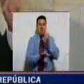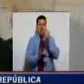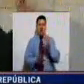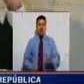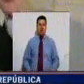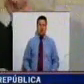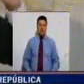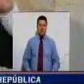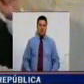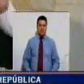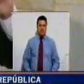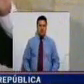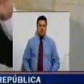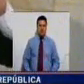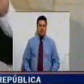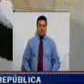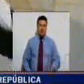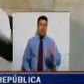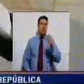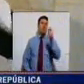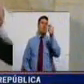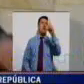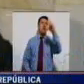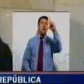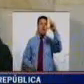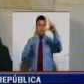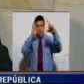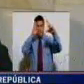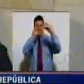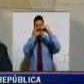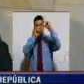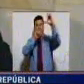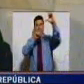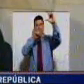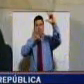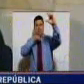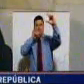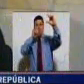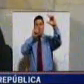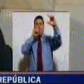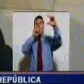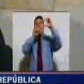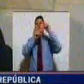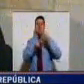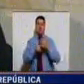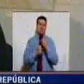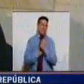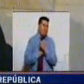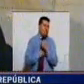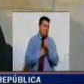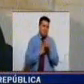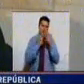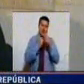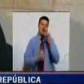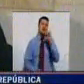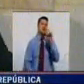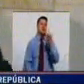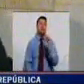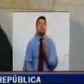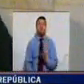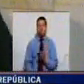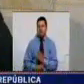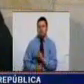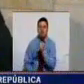patrimonio público y adquirir a menosprecio esa empresa que tanto queríamos y que se llama Isagen. Esto, repito, va a